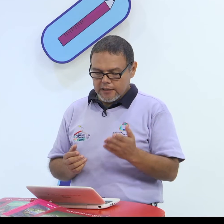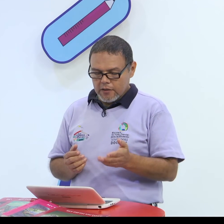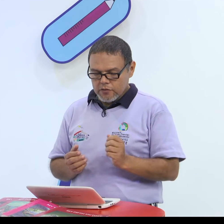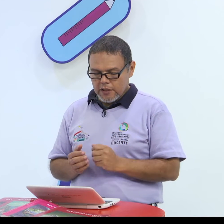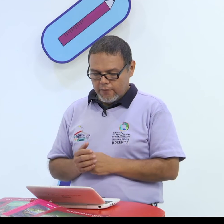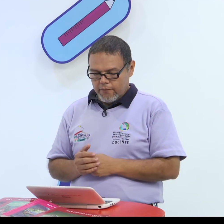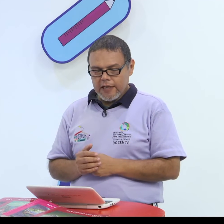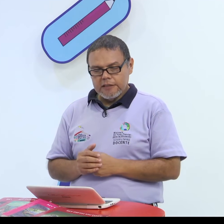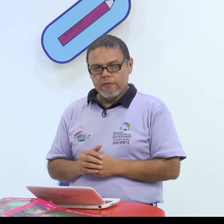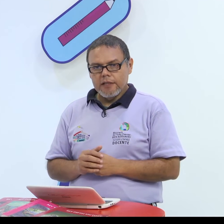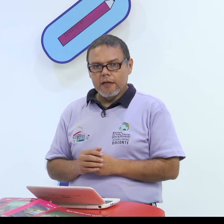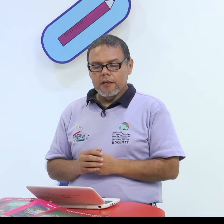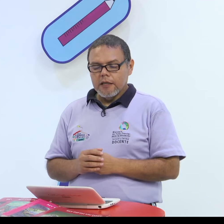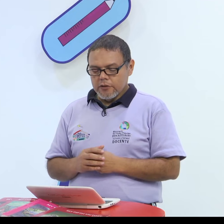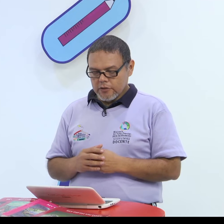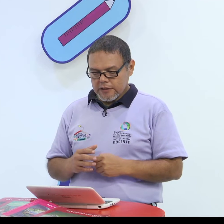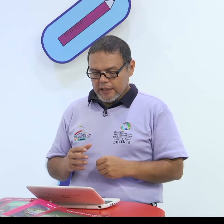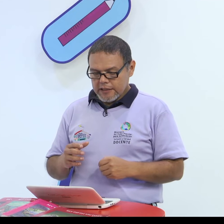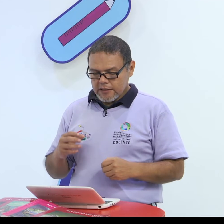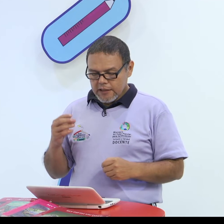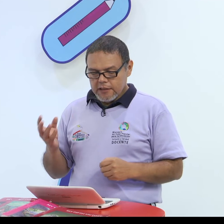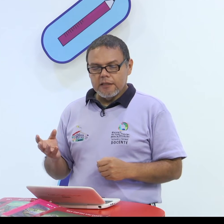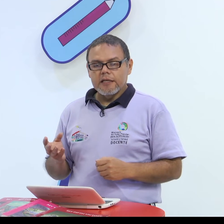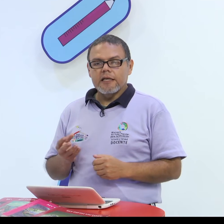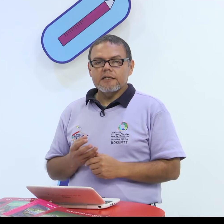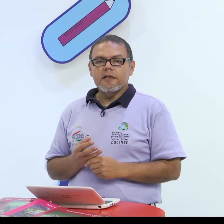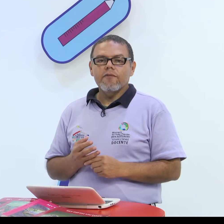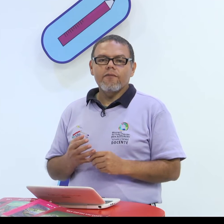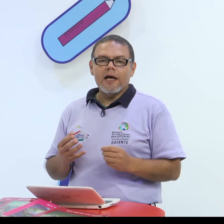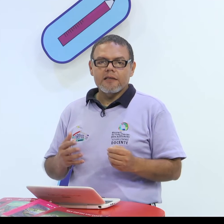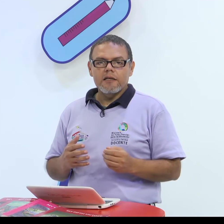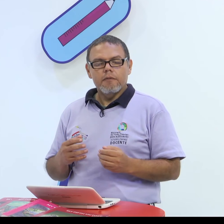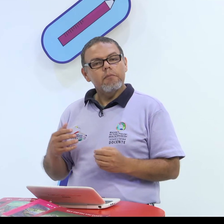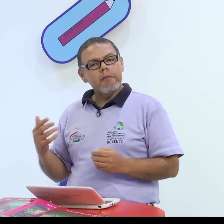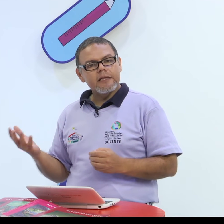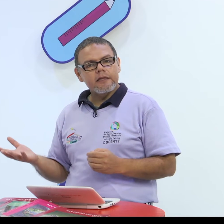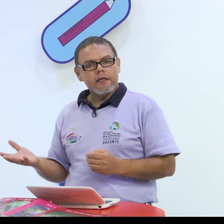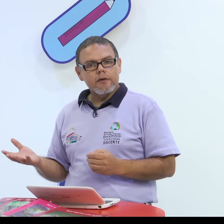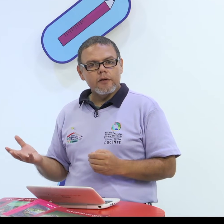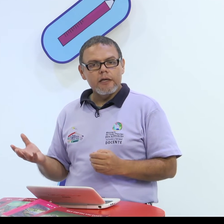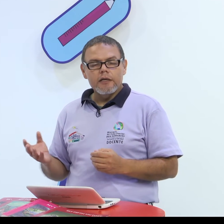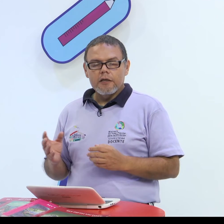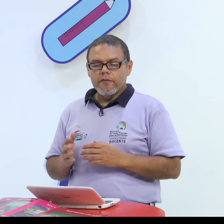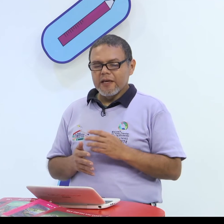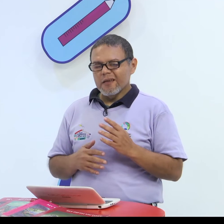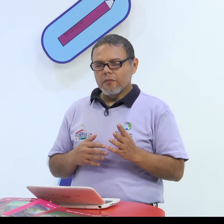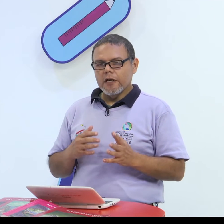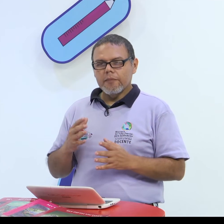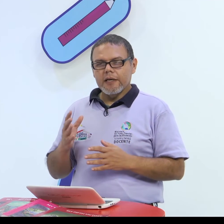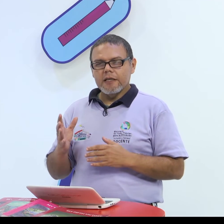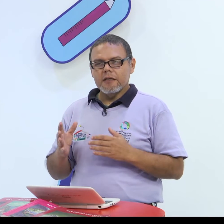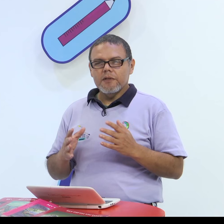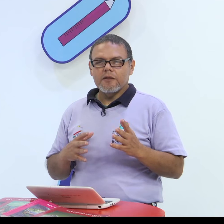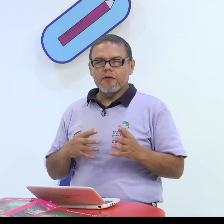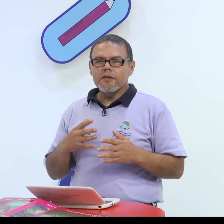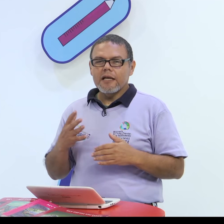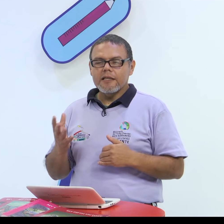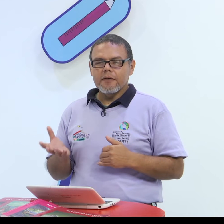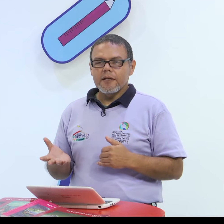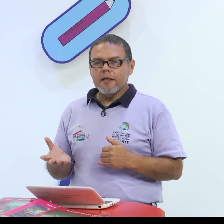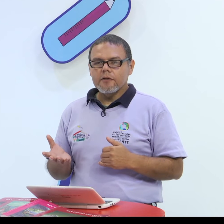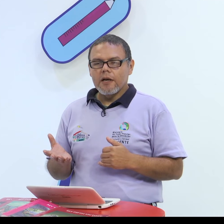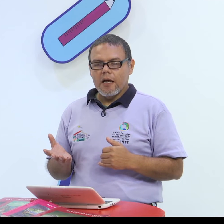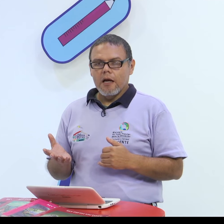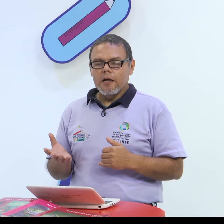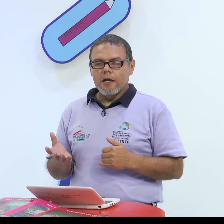que traduce fácil, ¿verdad? Entonces, easily quiere decir fácilmente, ¿ok? Fíjense cómo la pequeña terminación ya le